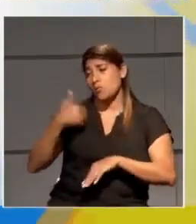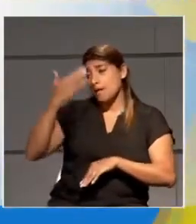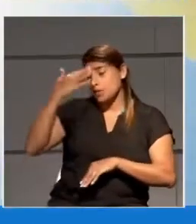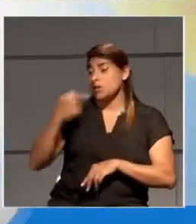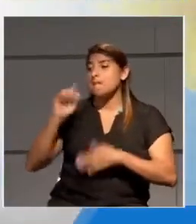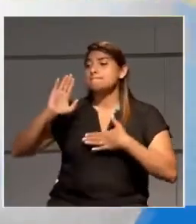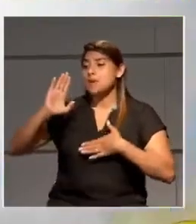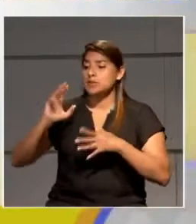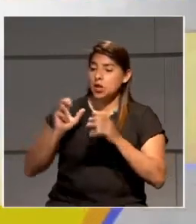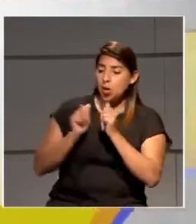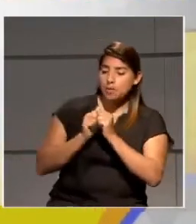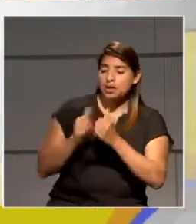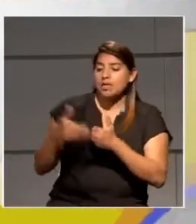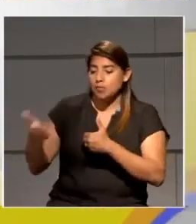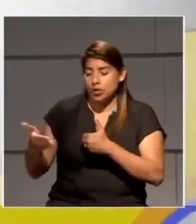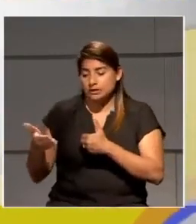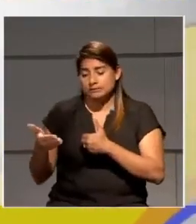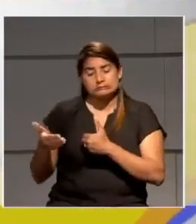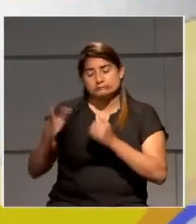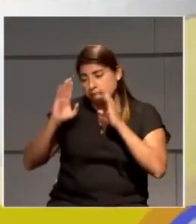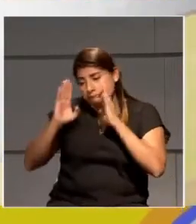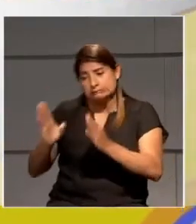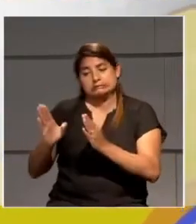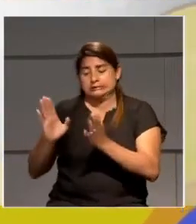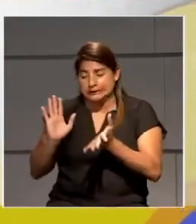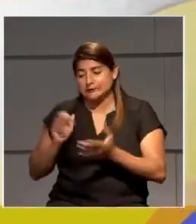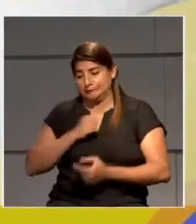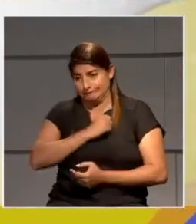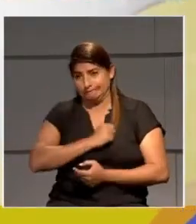yo le dije que iba a hacer esto con usted y no lo estaba haciendo.